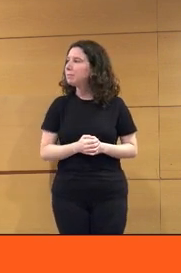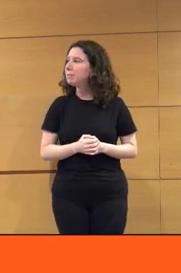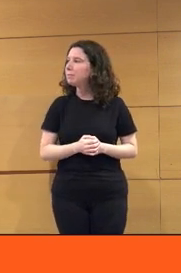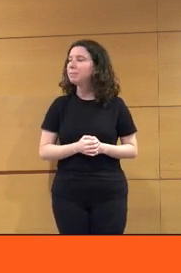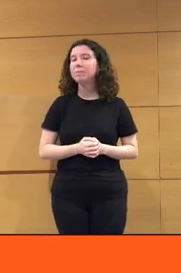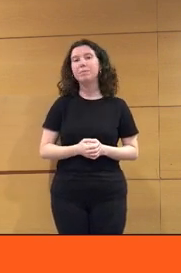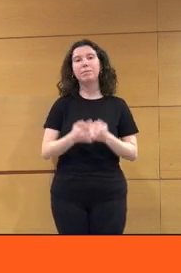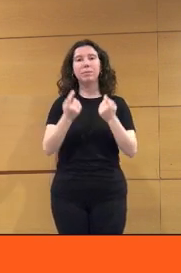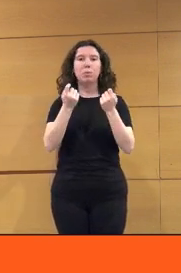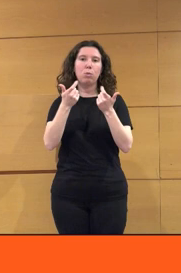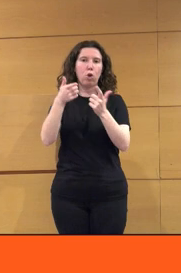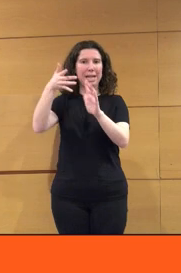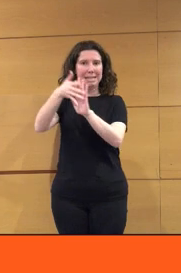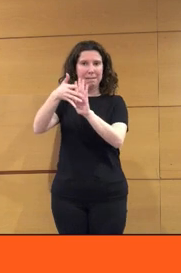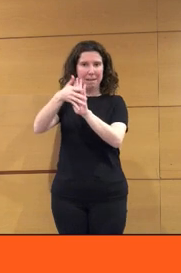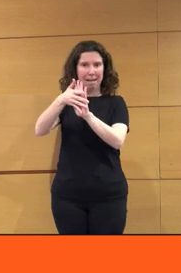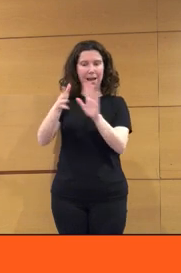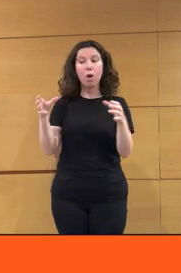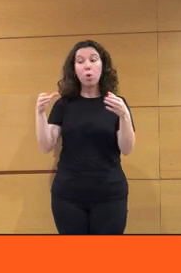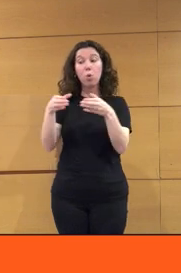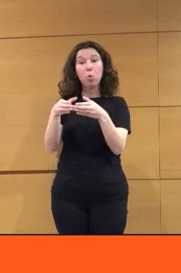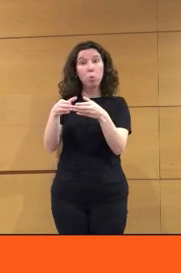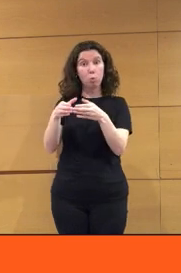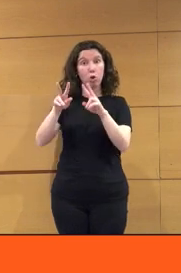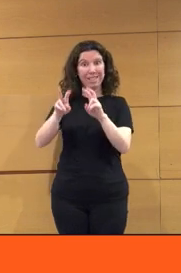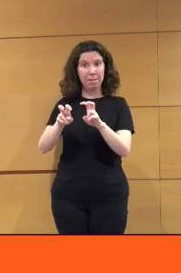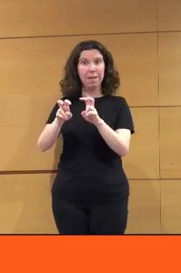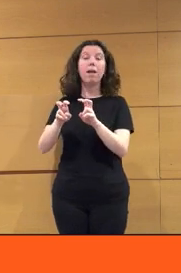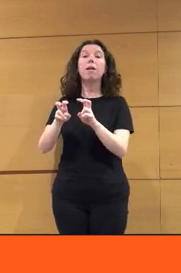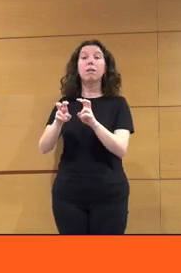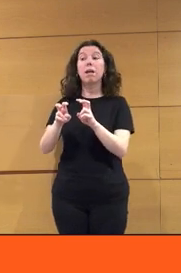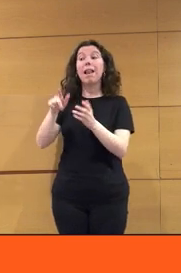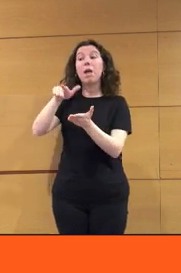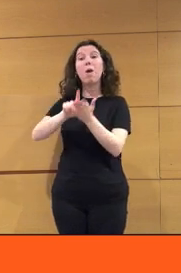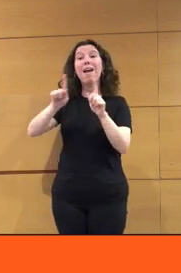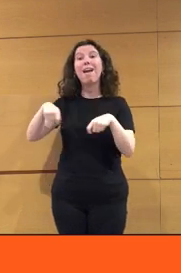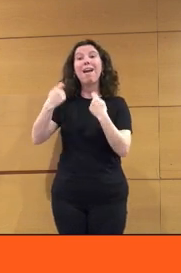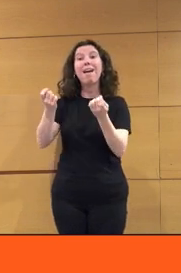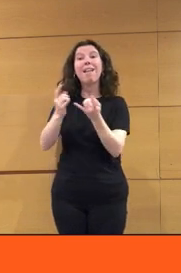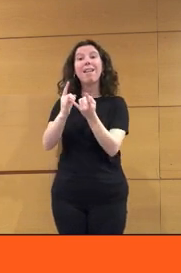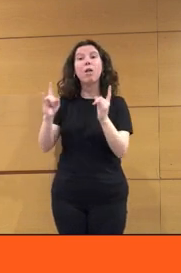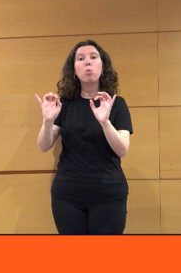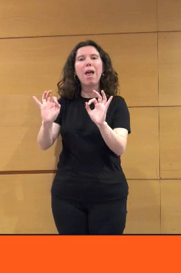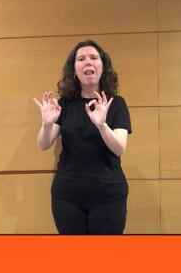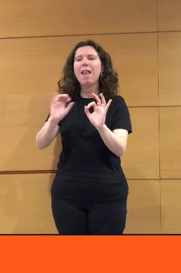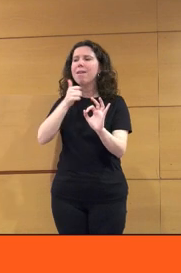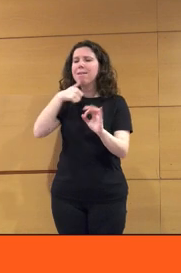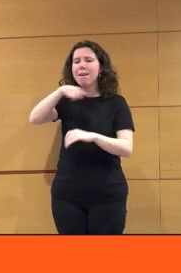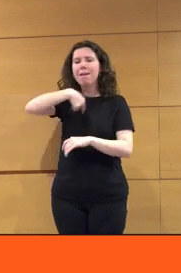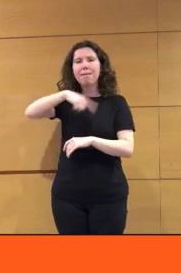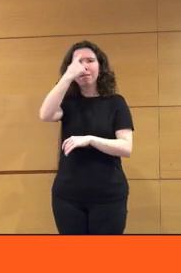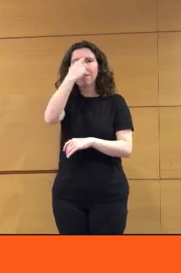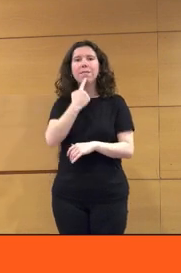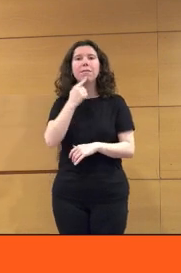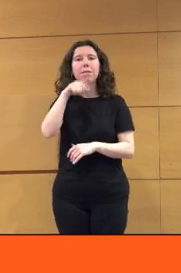Primeramente quería deciros un poco quiénes somos en el grupo de procesamiento del lenguaje natural, hablar un poquito sobre el procesamiento del lenguaje natural para la